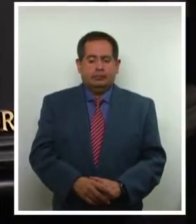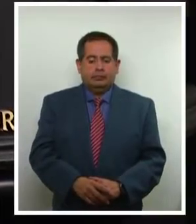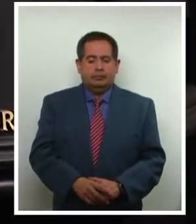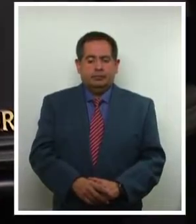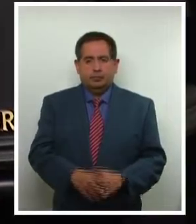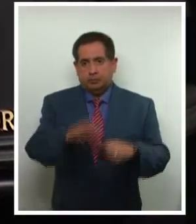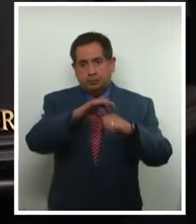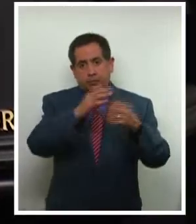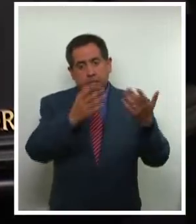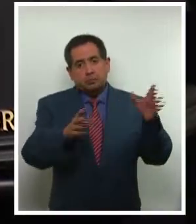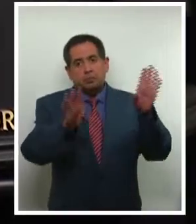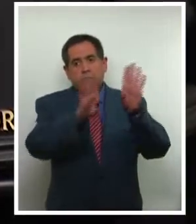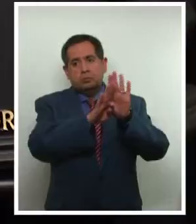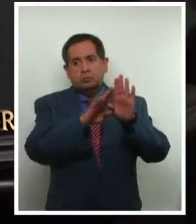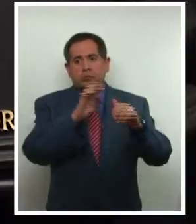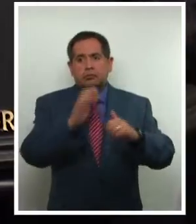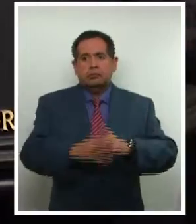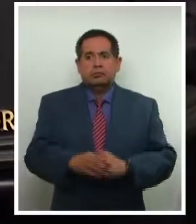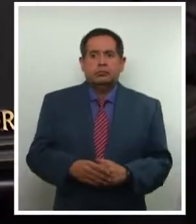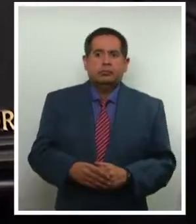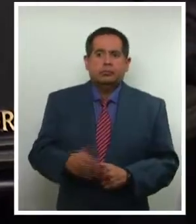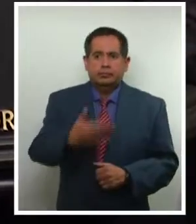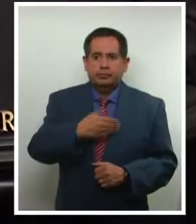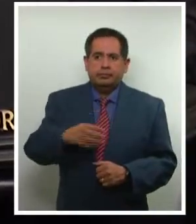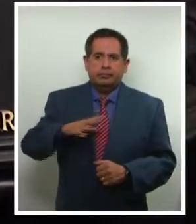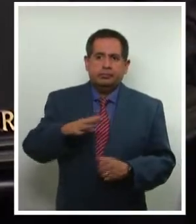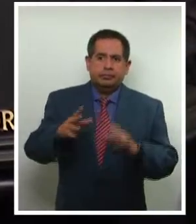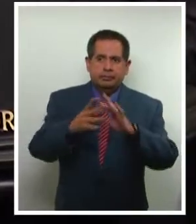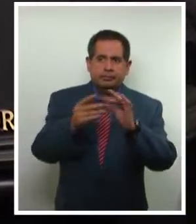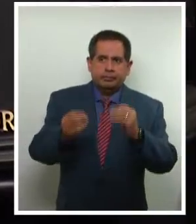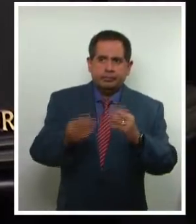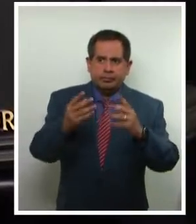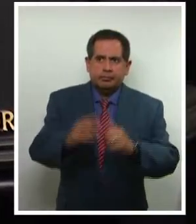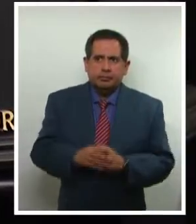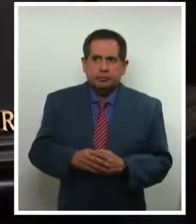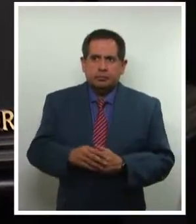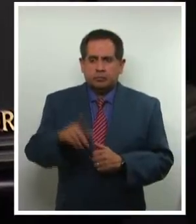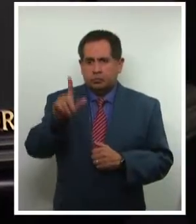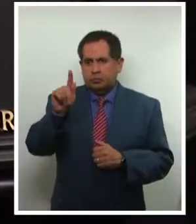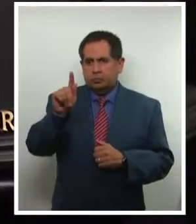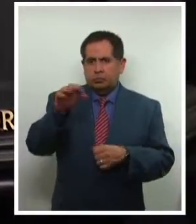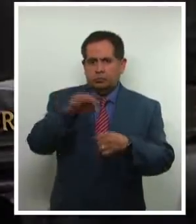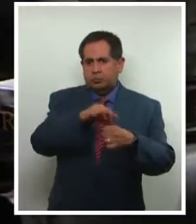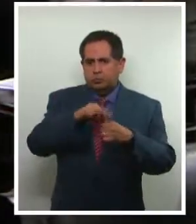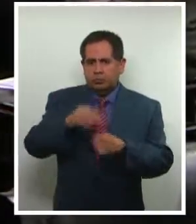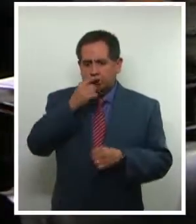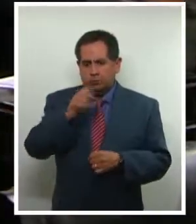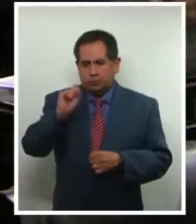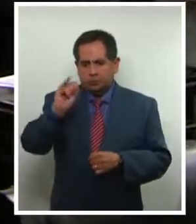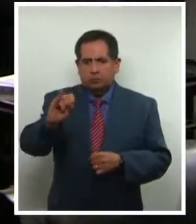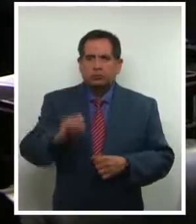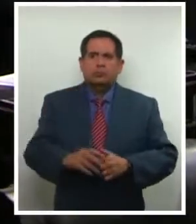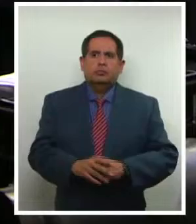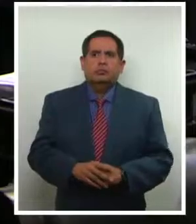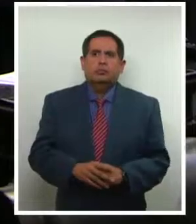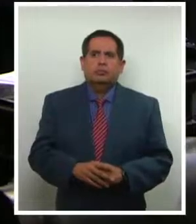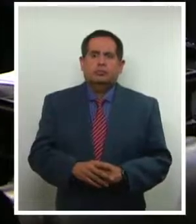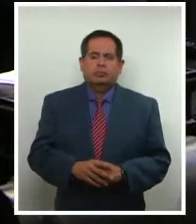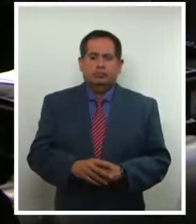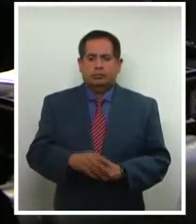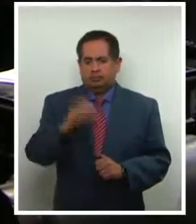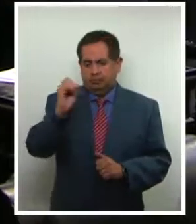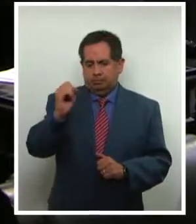Ciérrese la votación. Presidenta, tenemos 70 votos a favor, 0